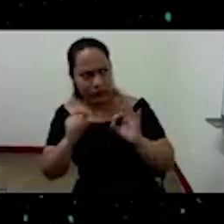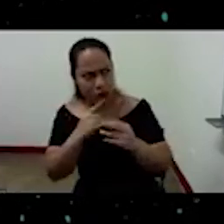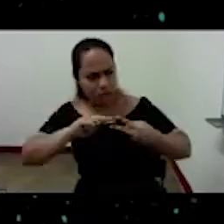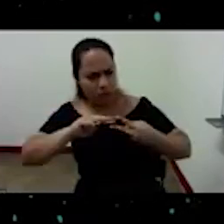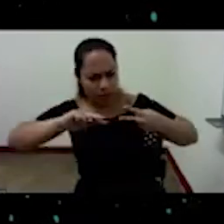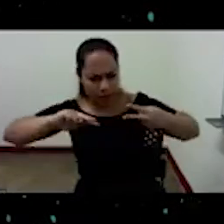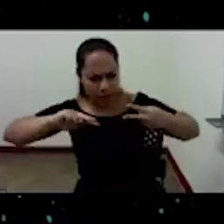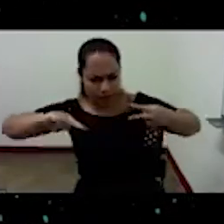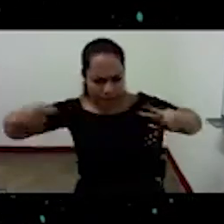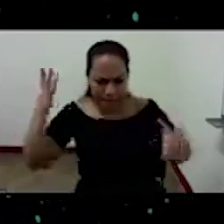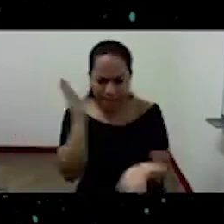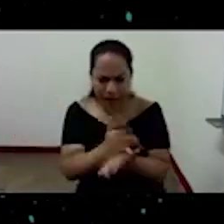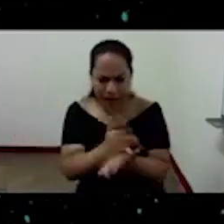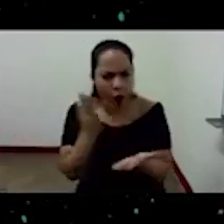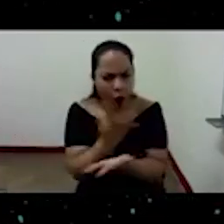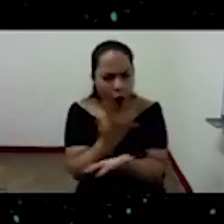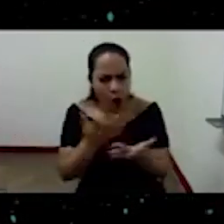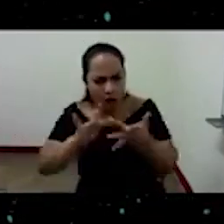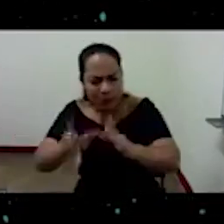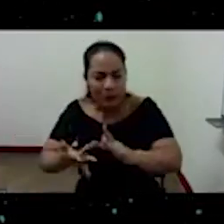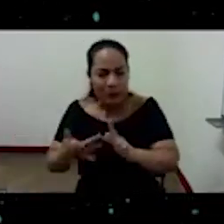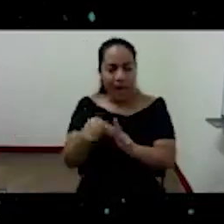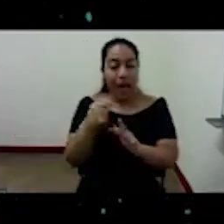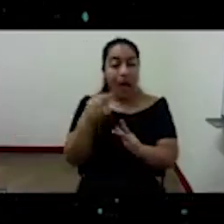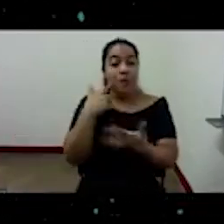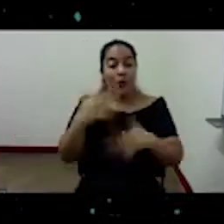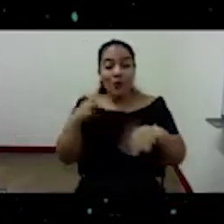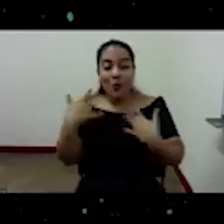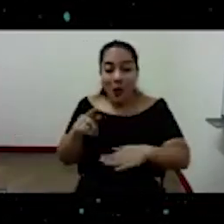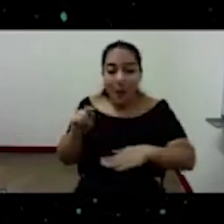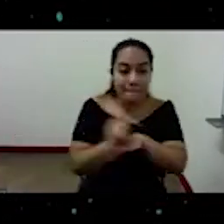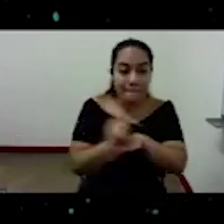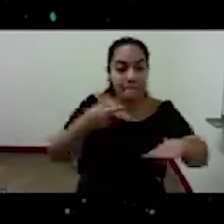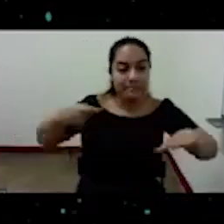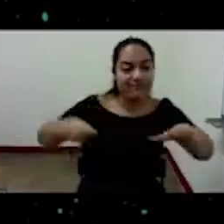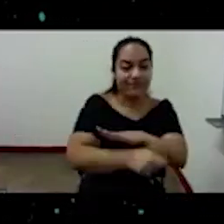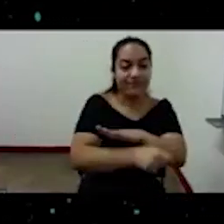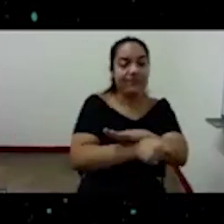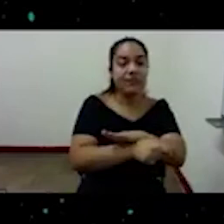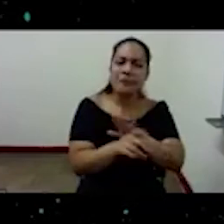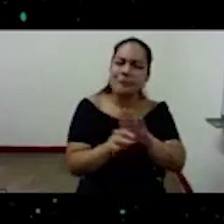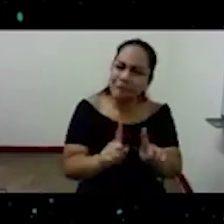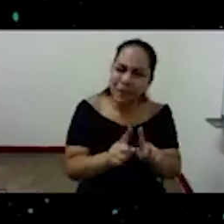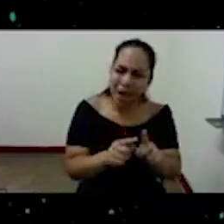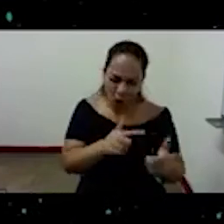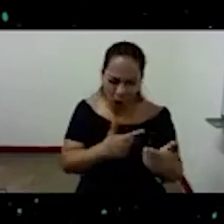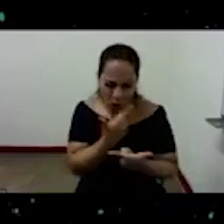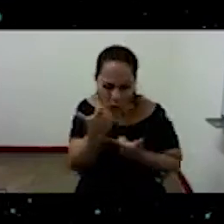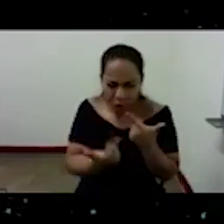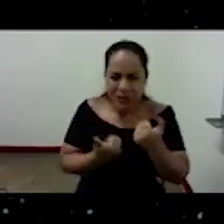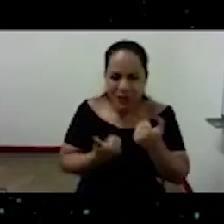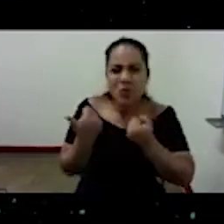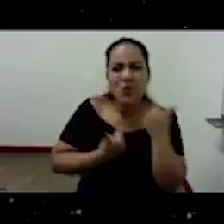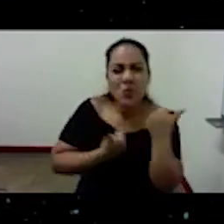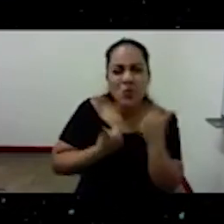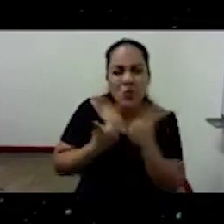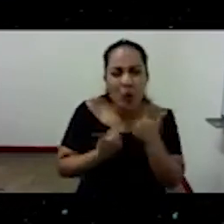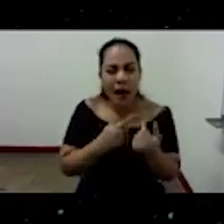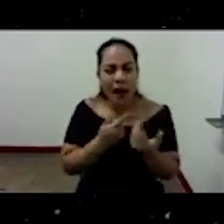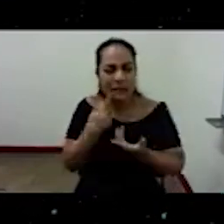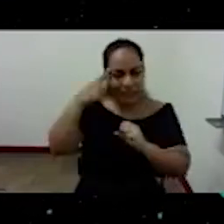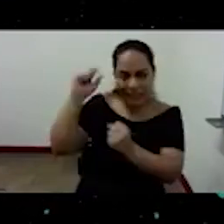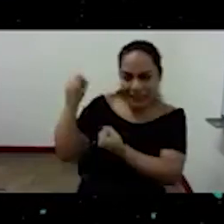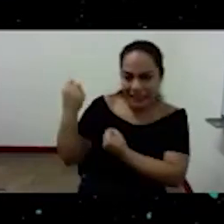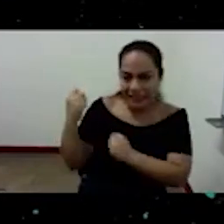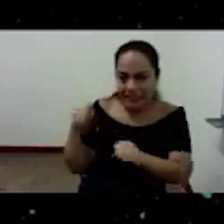socratismo estético fue su primer asesino. Pero en cuanto la lucha estaba dirigida contra el espíritu dionisíaco del arte